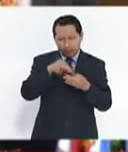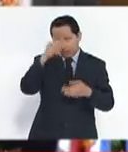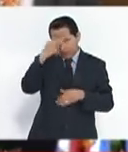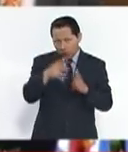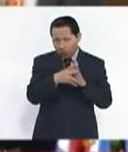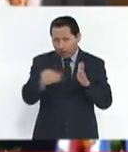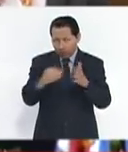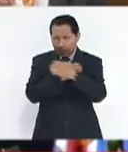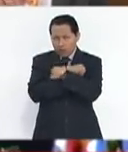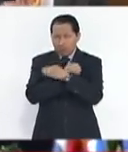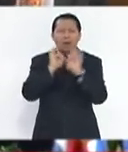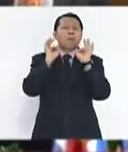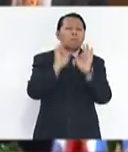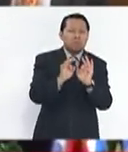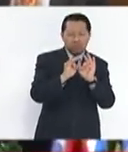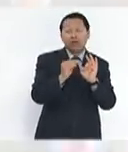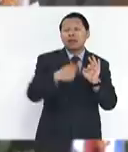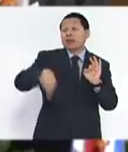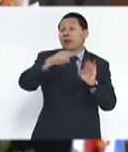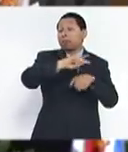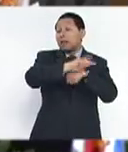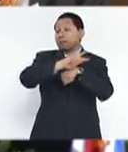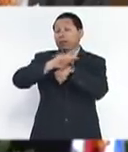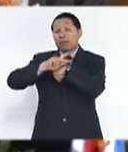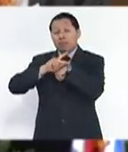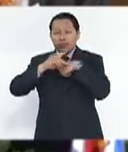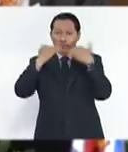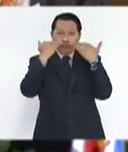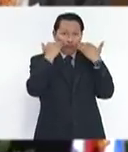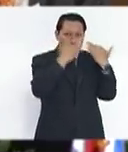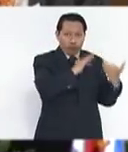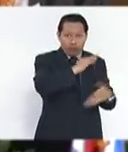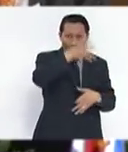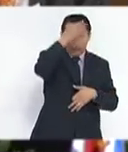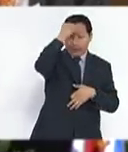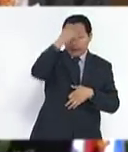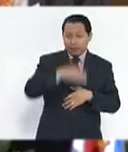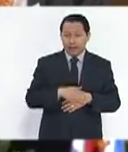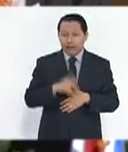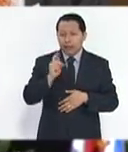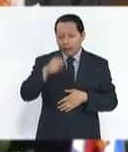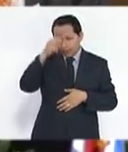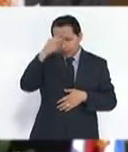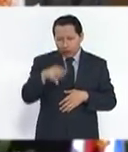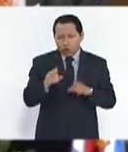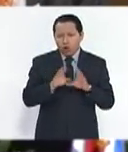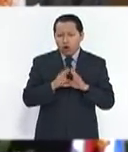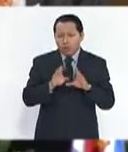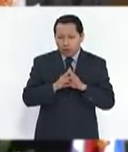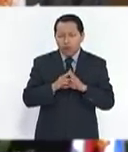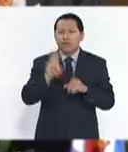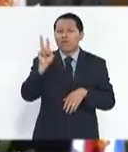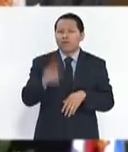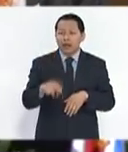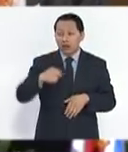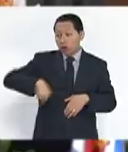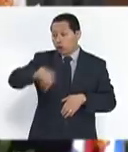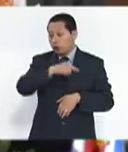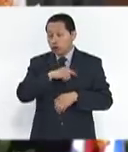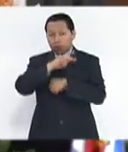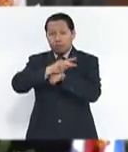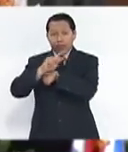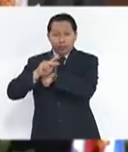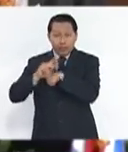como ejemplo para los demás países participantes. El tema más importante que se lleva en México y que inspira a varios de nuestros países